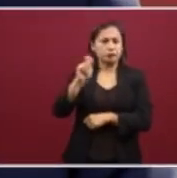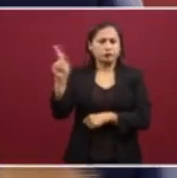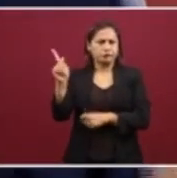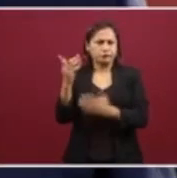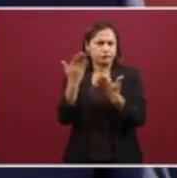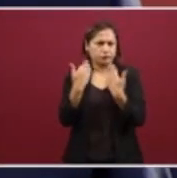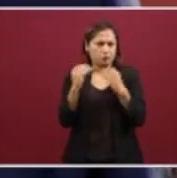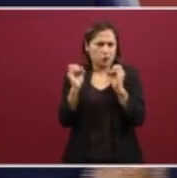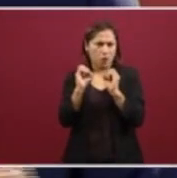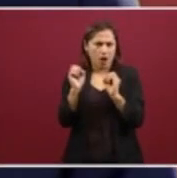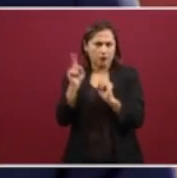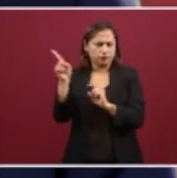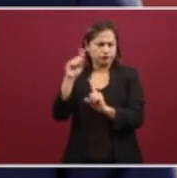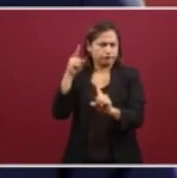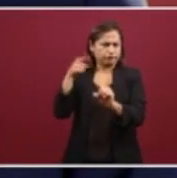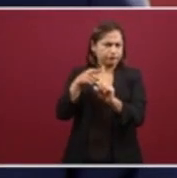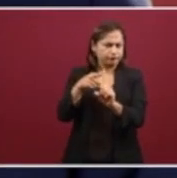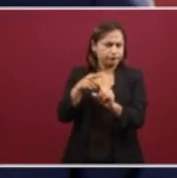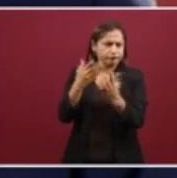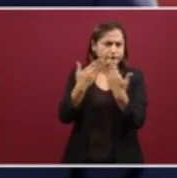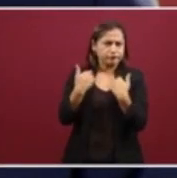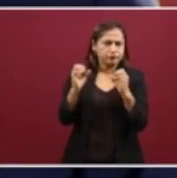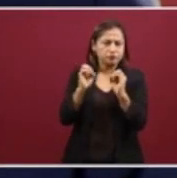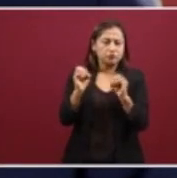Por ejemplo,